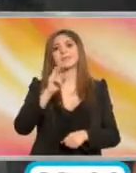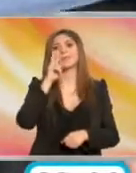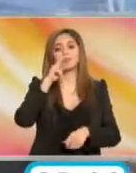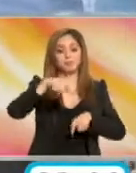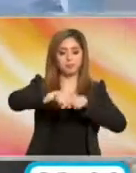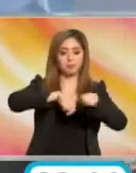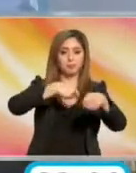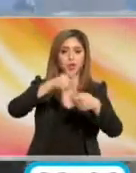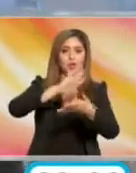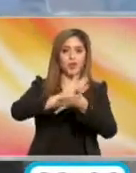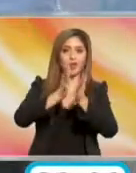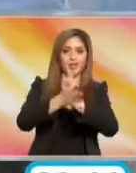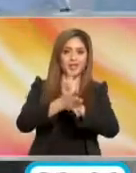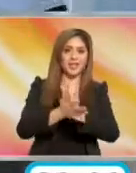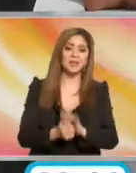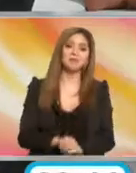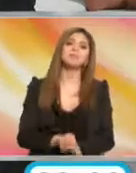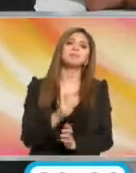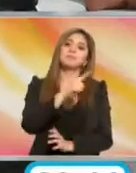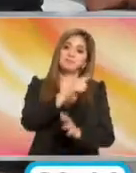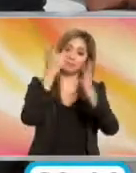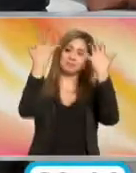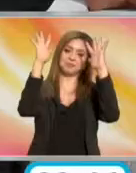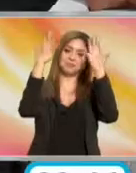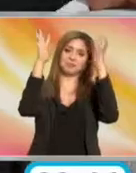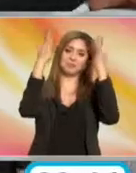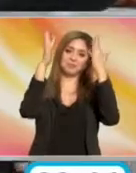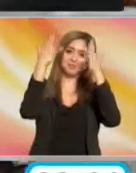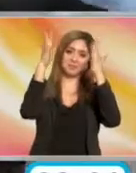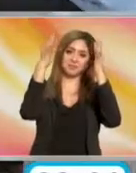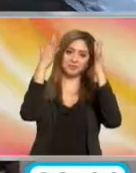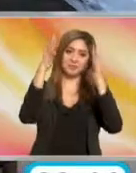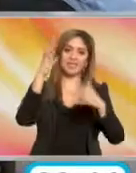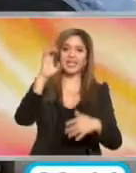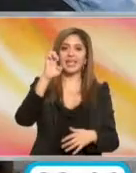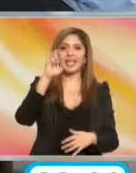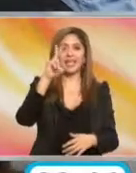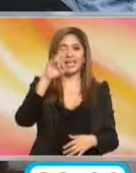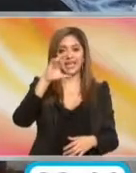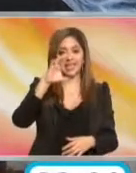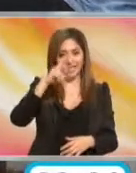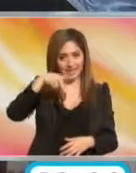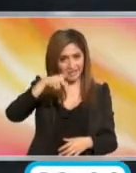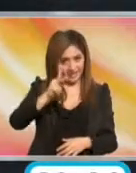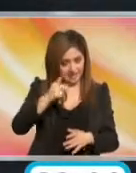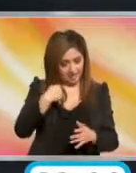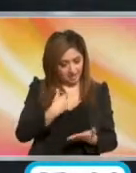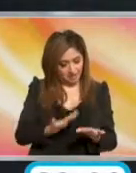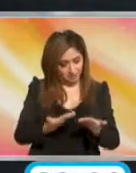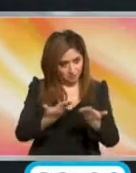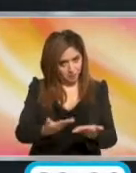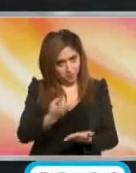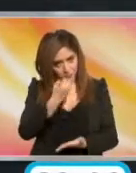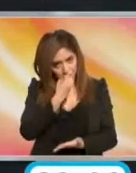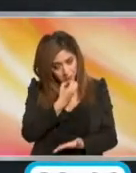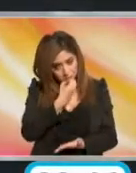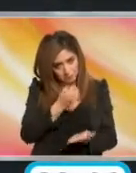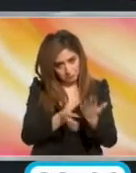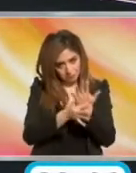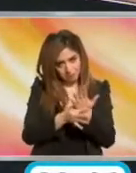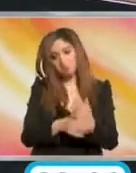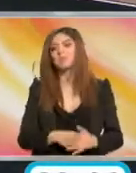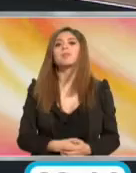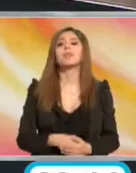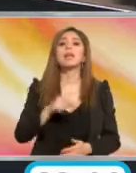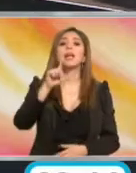mira. querido señor. Mira. Qué Un aplauso. bien. Eric Estrada. Que no se diga Ahí que aquí no está. se cumple lo No, que, no, lo no, que se no. La promete. apuesta